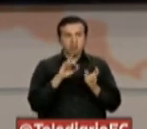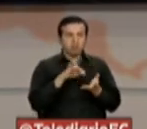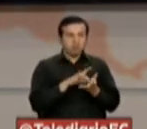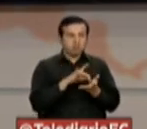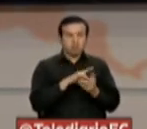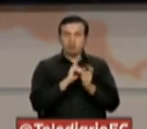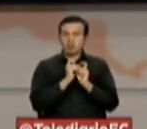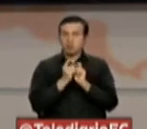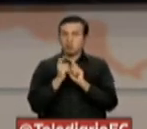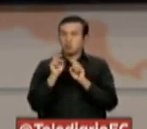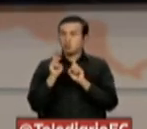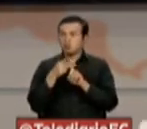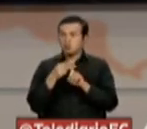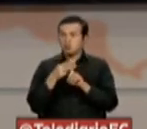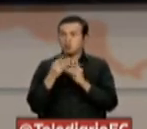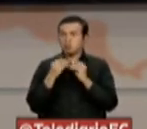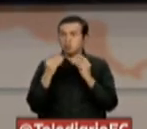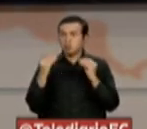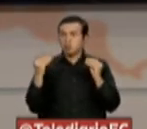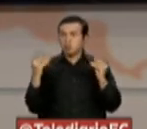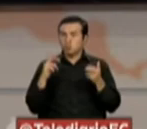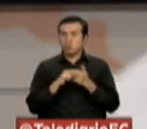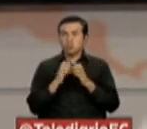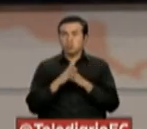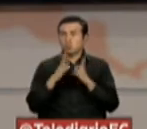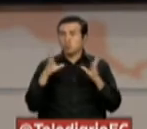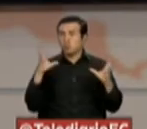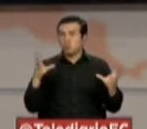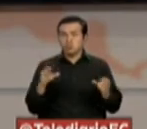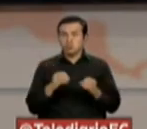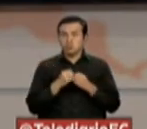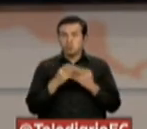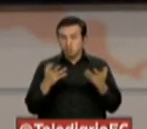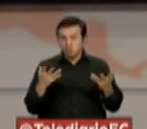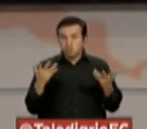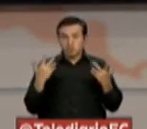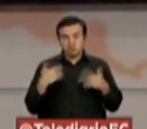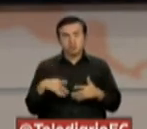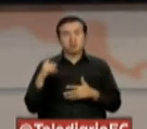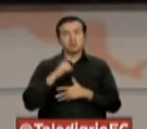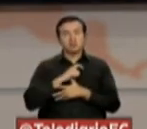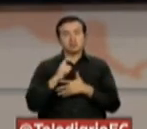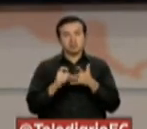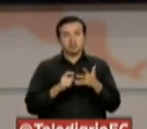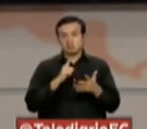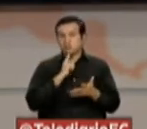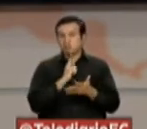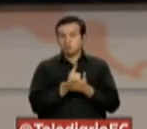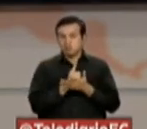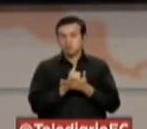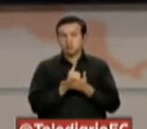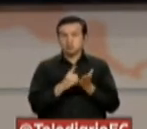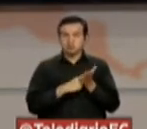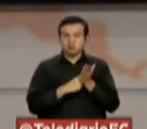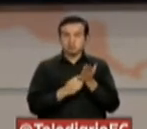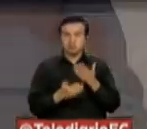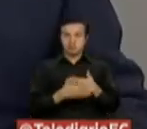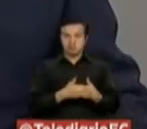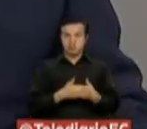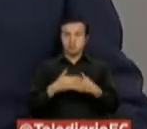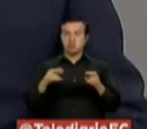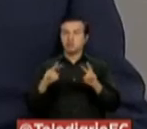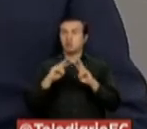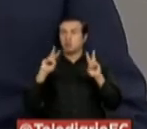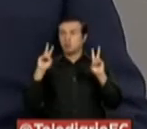físico al ámbito virtual. Entonces, todos estos elementos son absolutamente necesarios incluirlos en la discusión. Es un